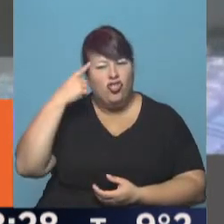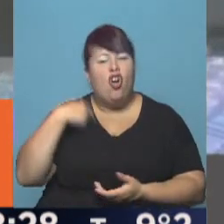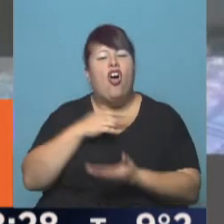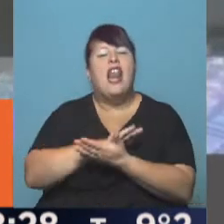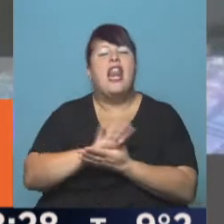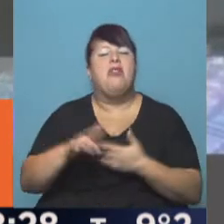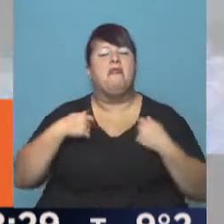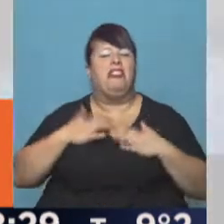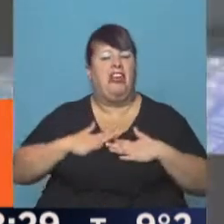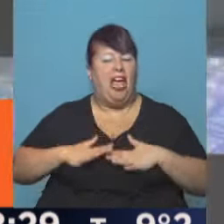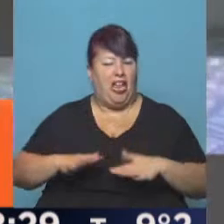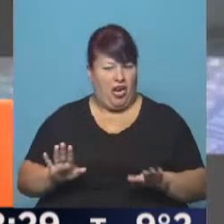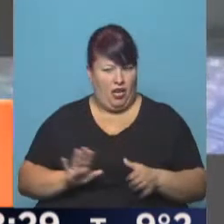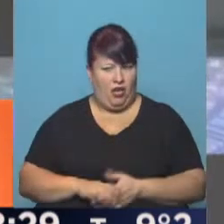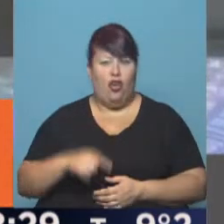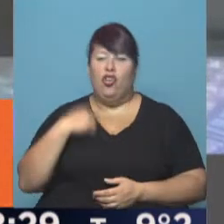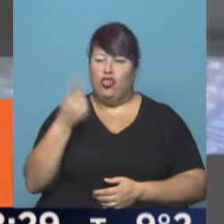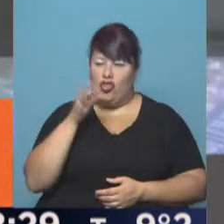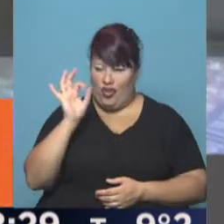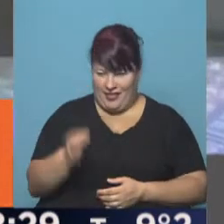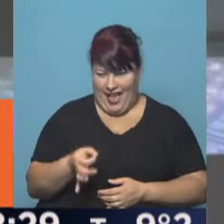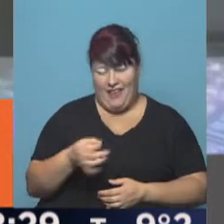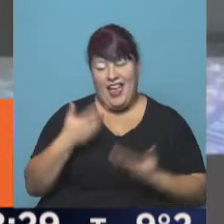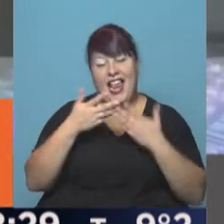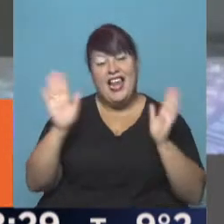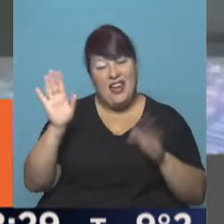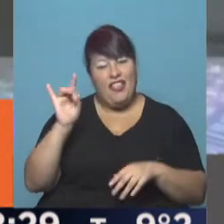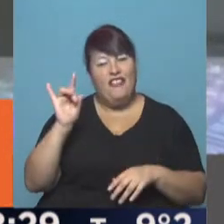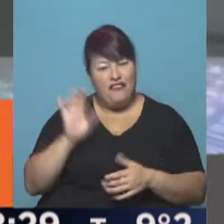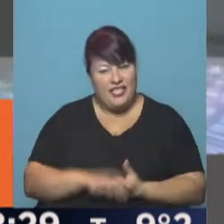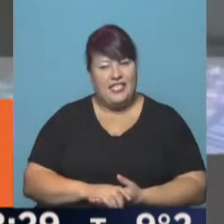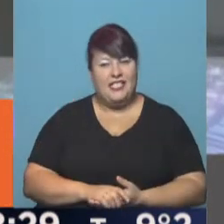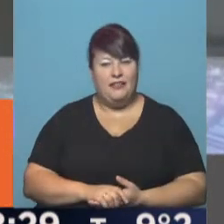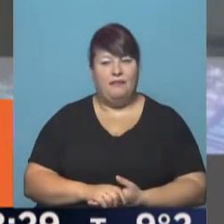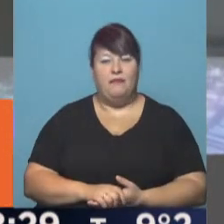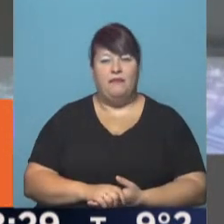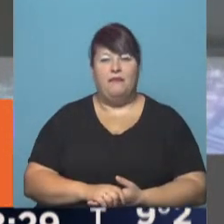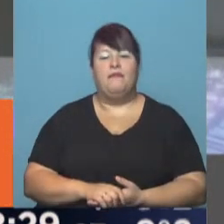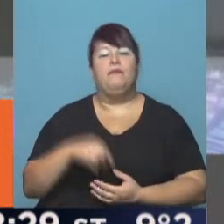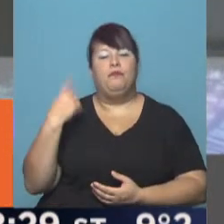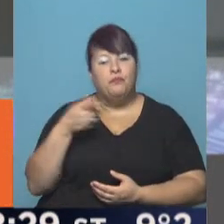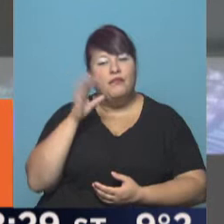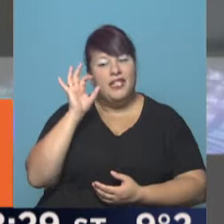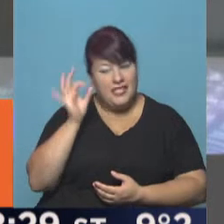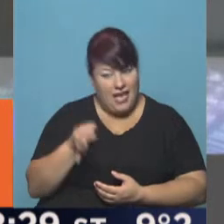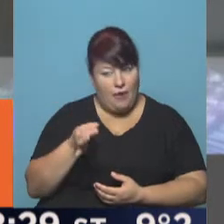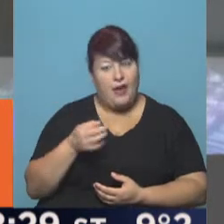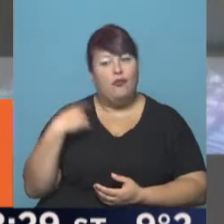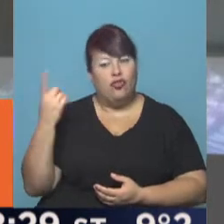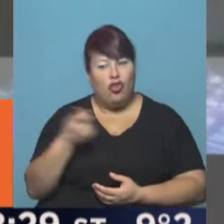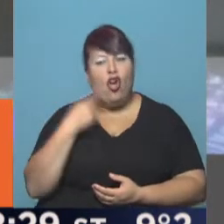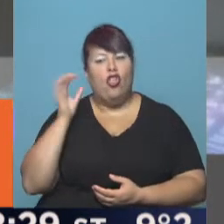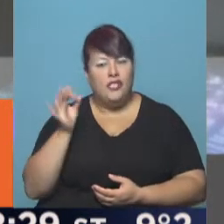muy tranquila. Sabemos el precio que tiene la libertad. Y sabremos, muchos